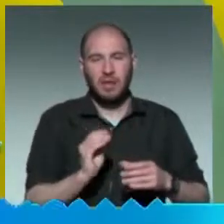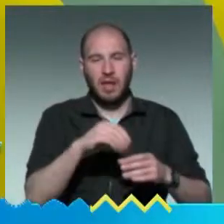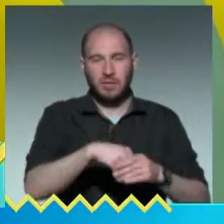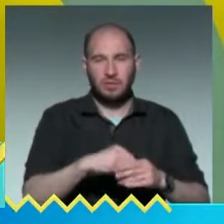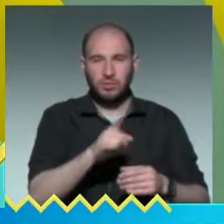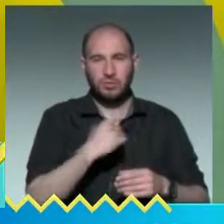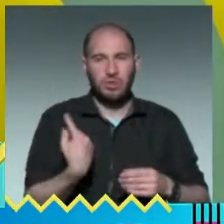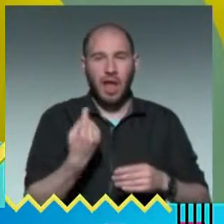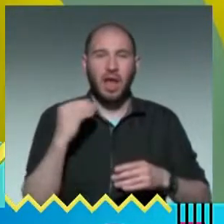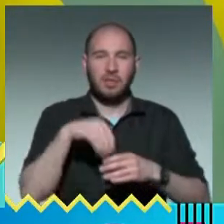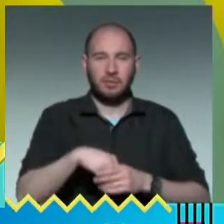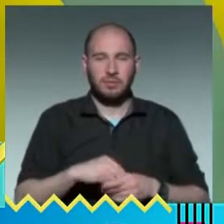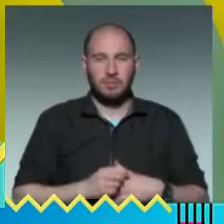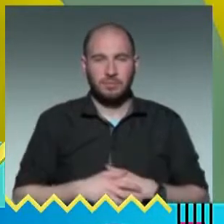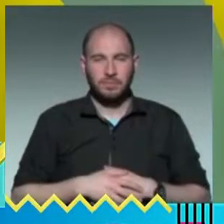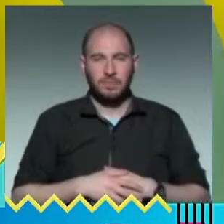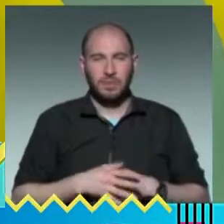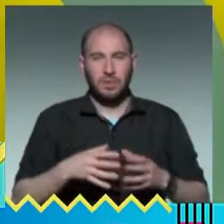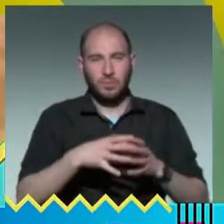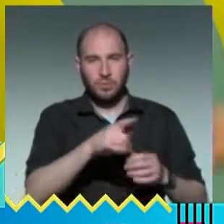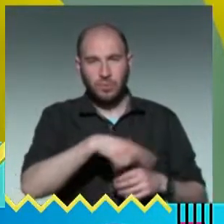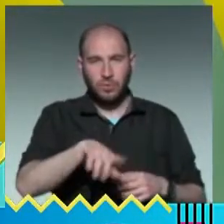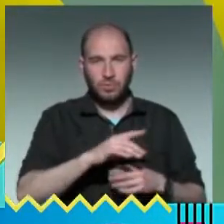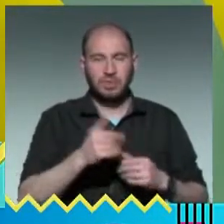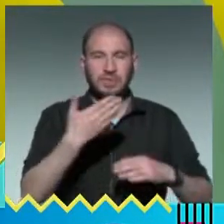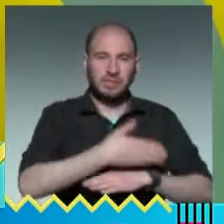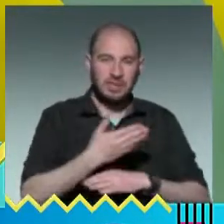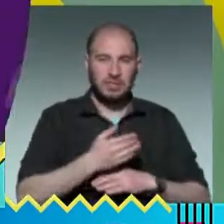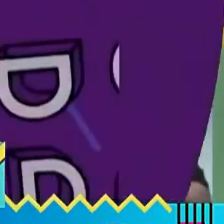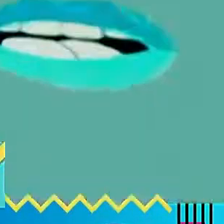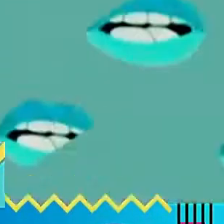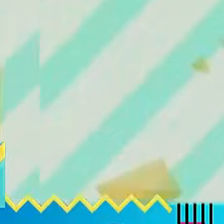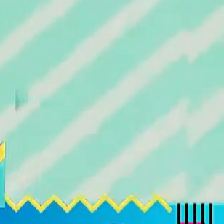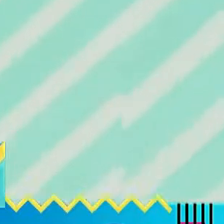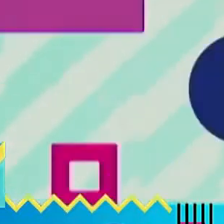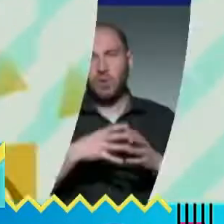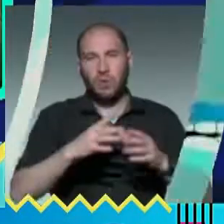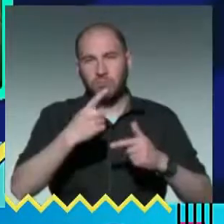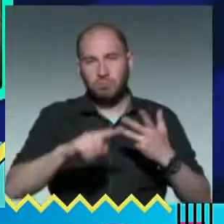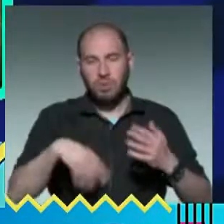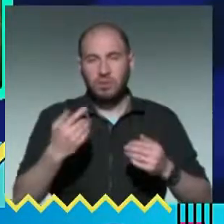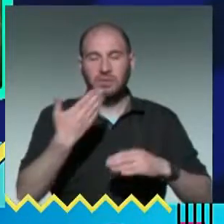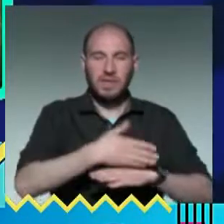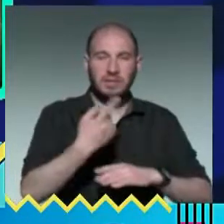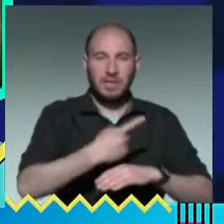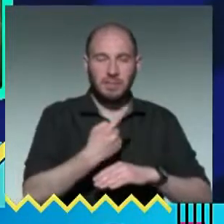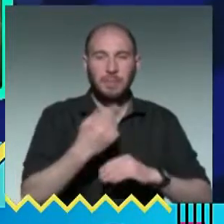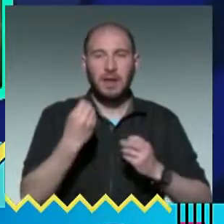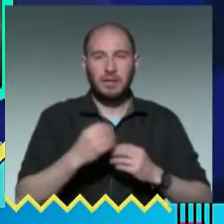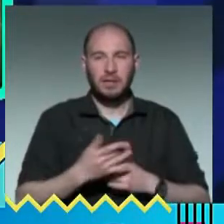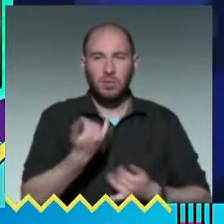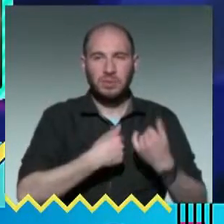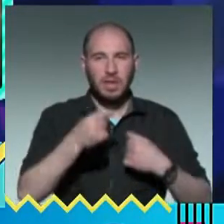que formamos partes del sector. Hablo taxista, puedo hablar de otros sectores, pero puntualmente de taxi remis, para darnos nada